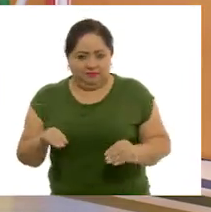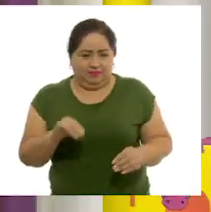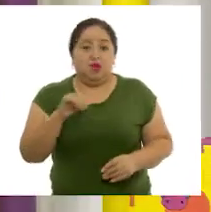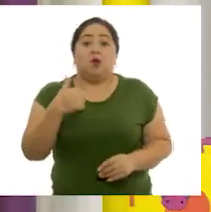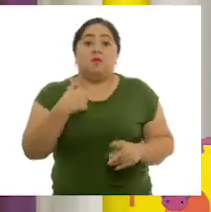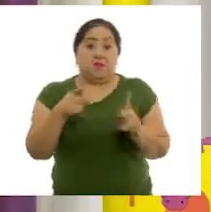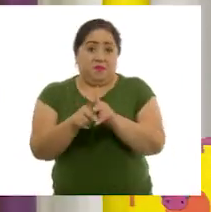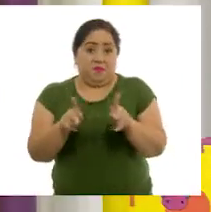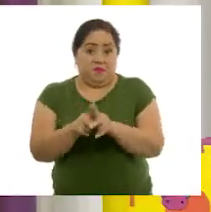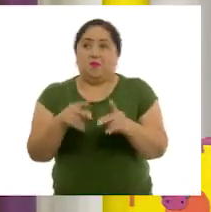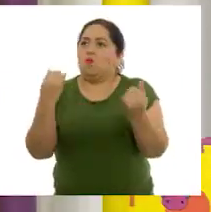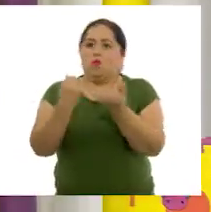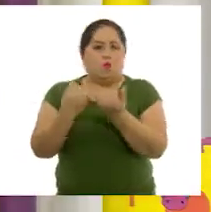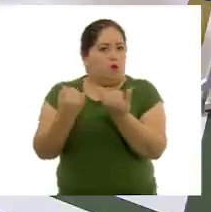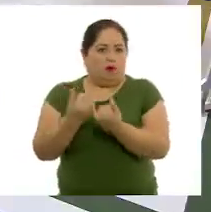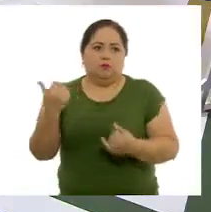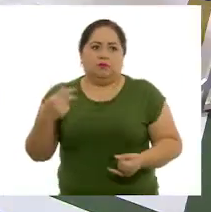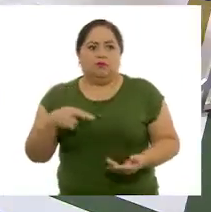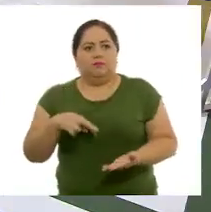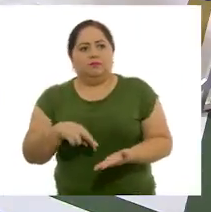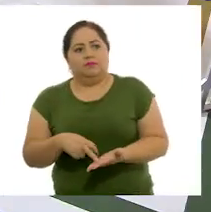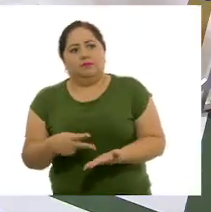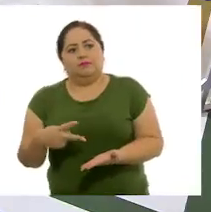un primo que camina más o menos así.